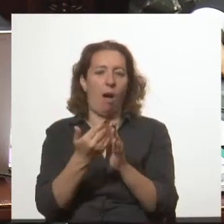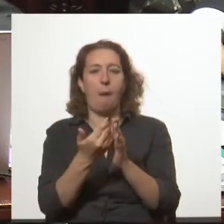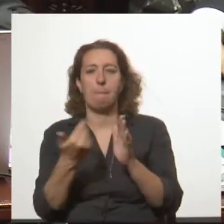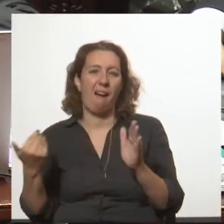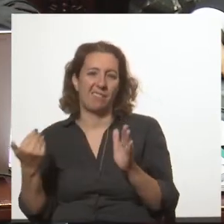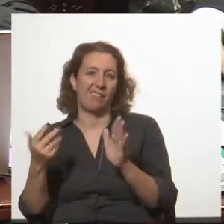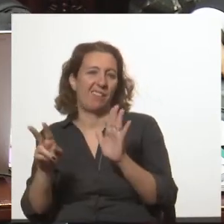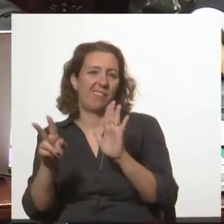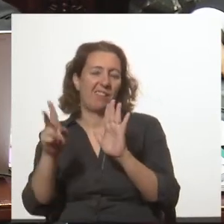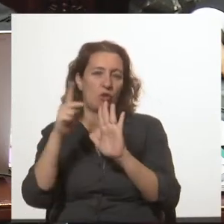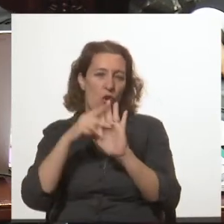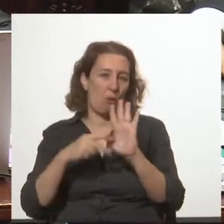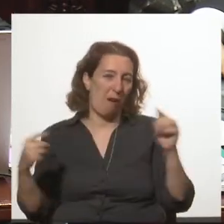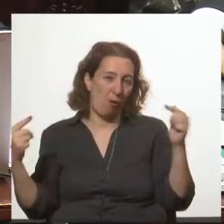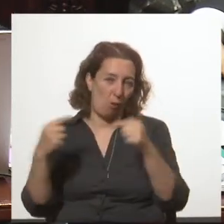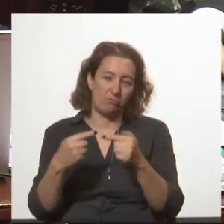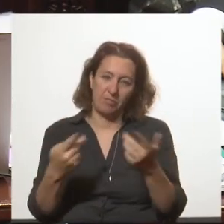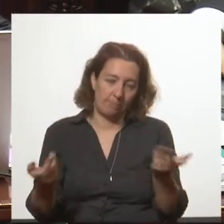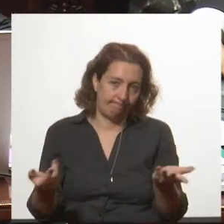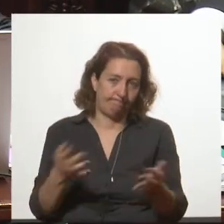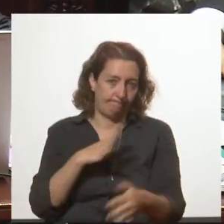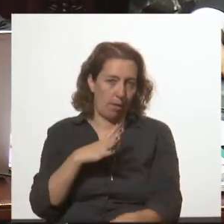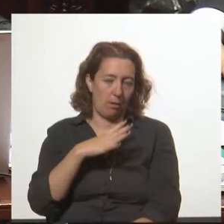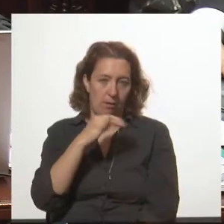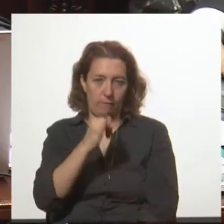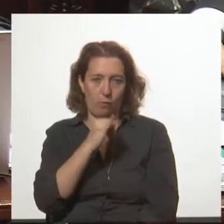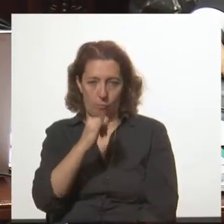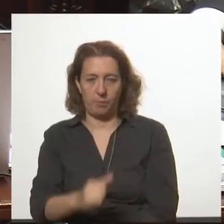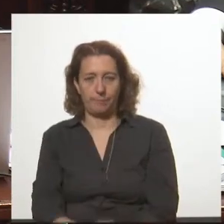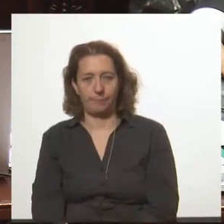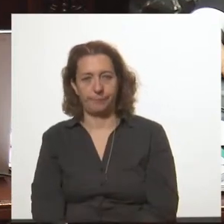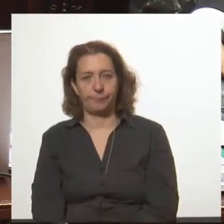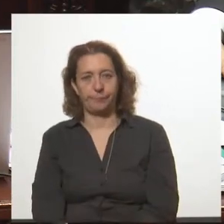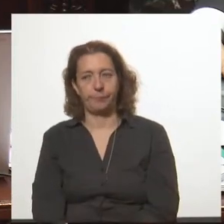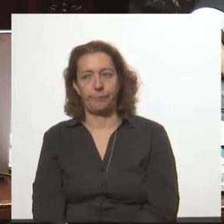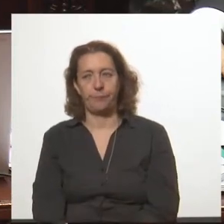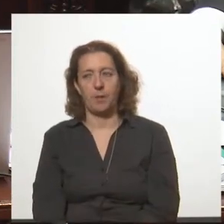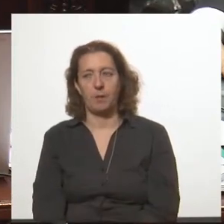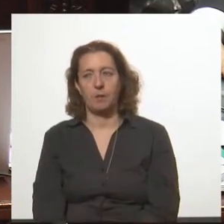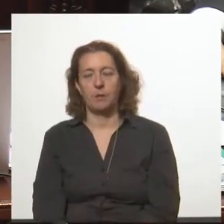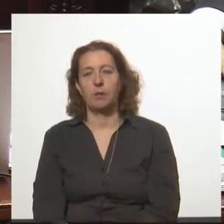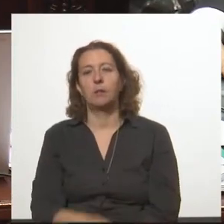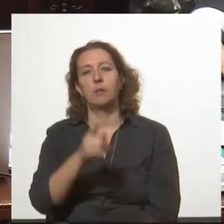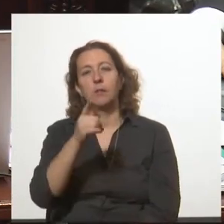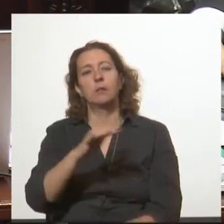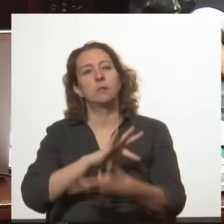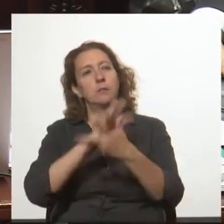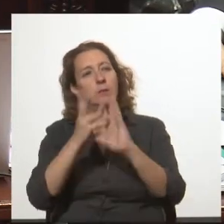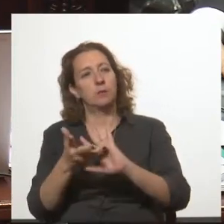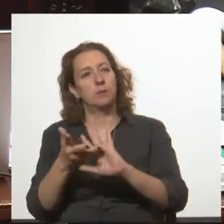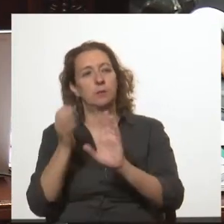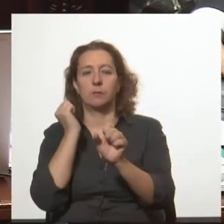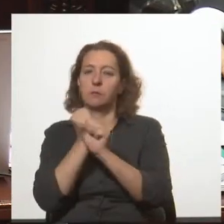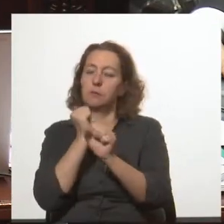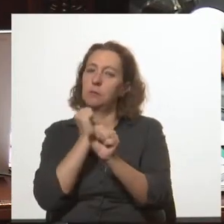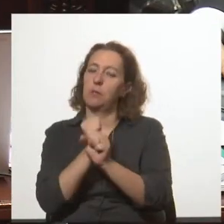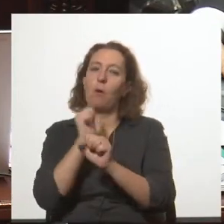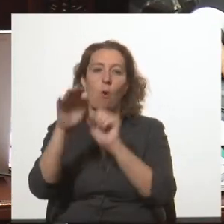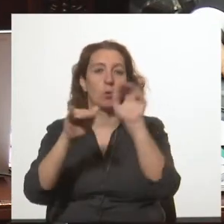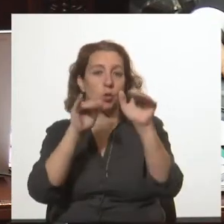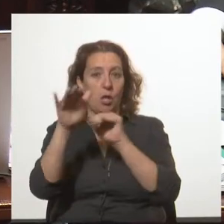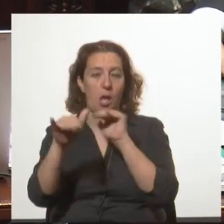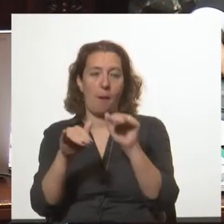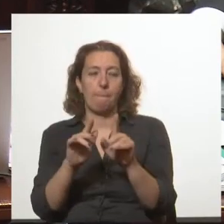constatan en su informe en ese sentido el trabajo de la auditoría además